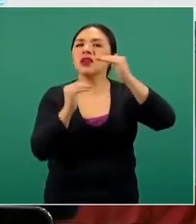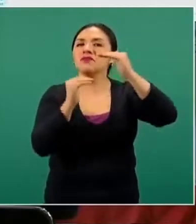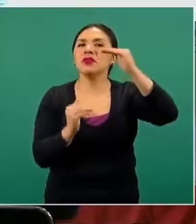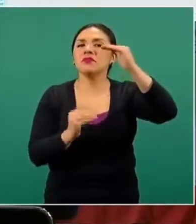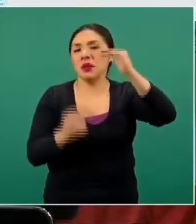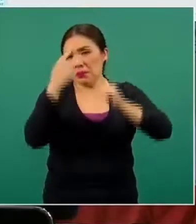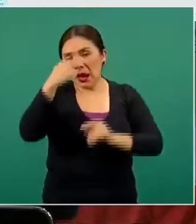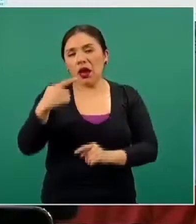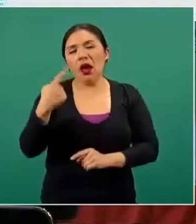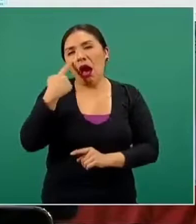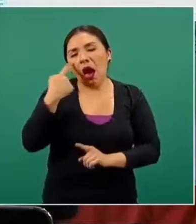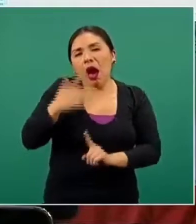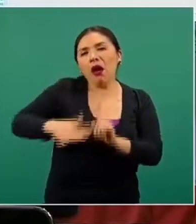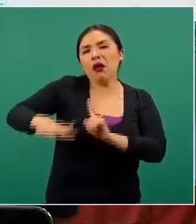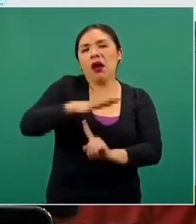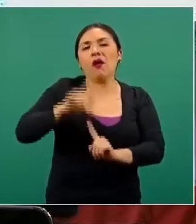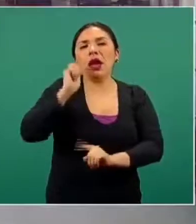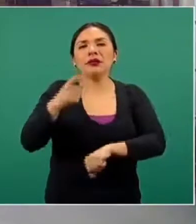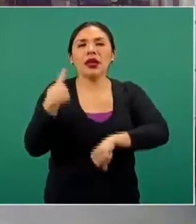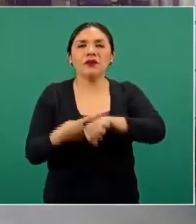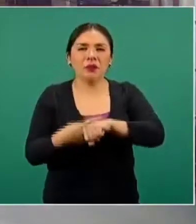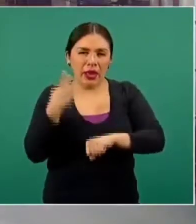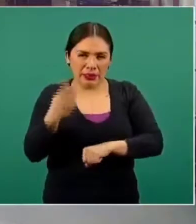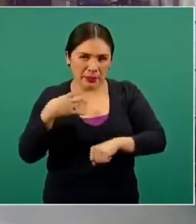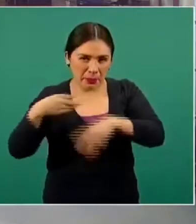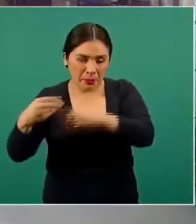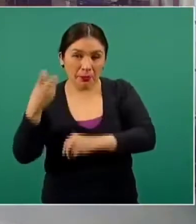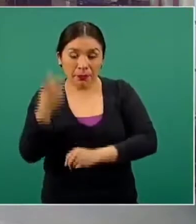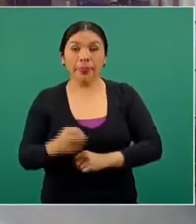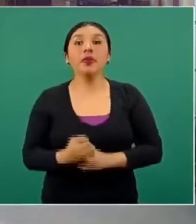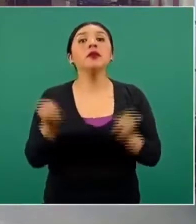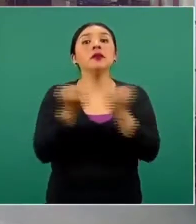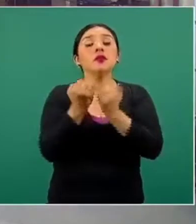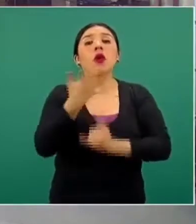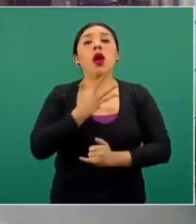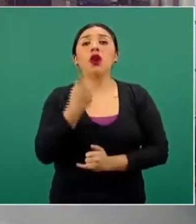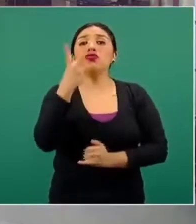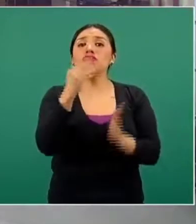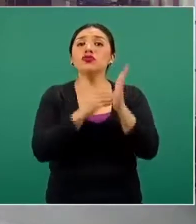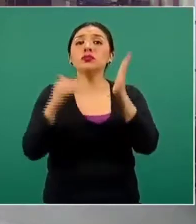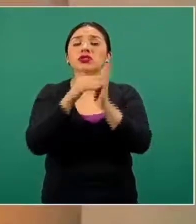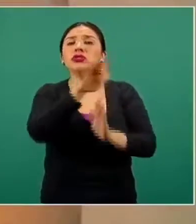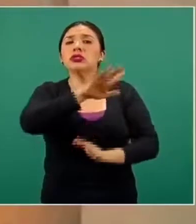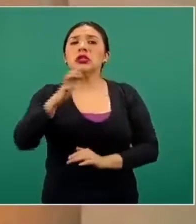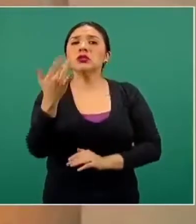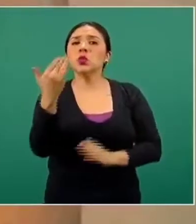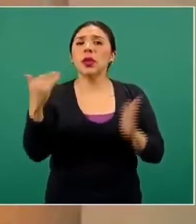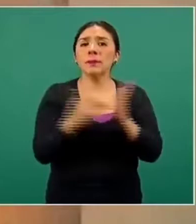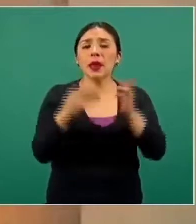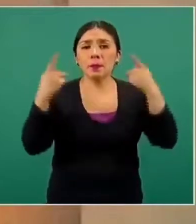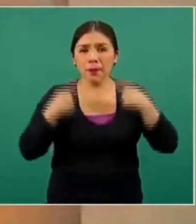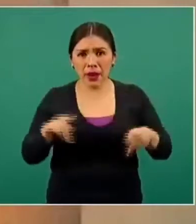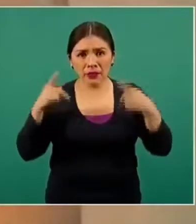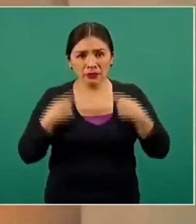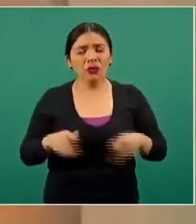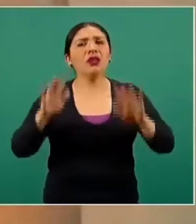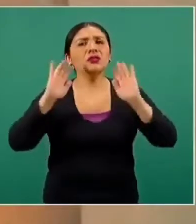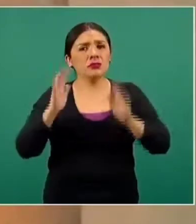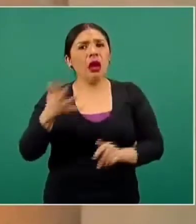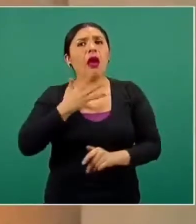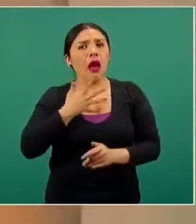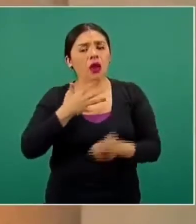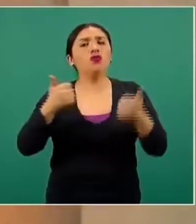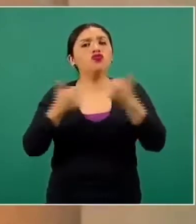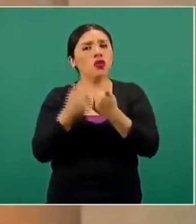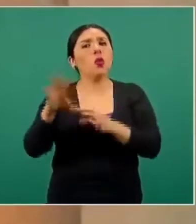contexto epidémico en el que nos encontramos. También son ya más de 2.550.000 las personas que en su momento tienen